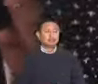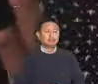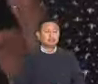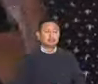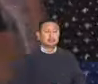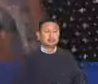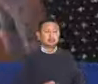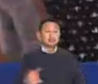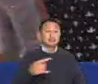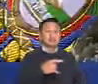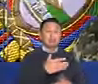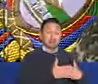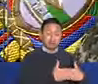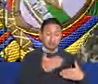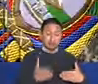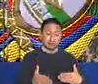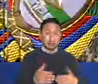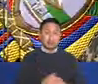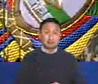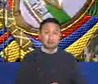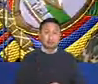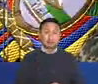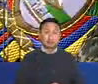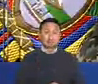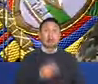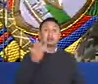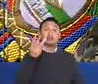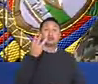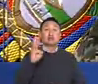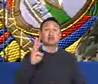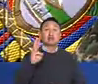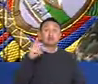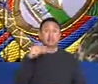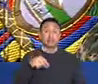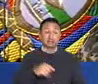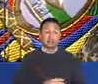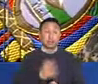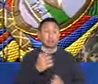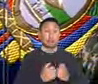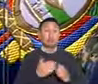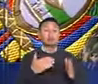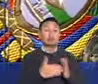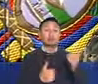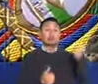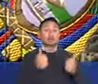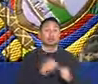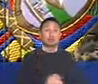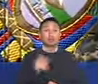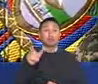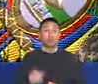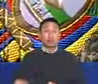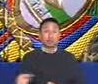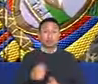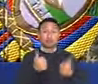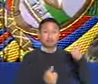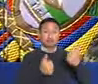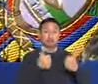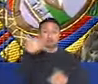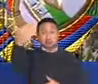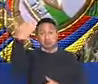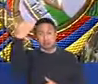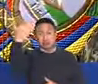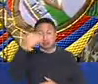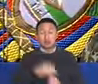el periodo electoral. Sí, hemos tenido 16 atentados, ¿no? Esto se refiere a personas que estaban como candidatas para